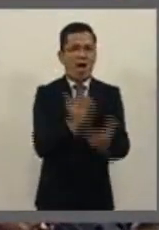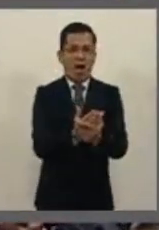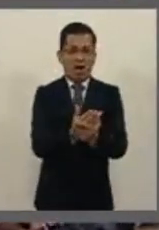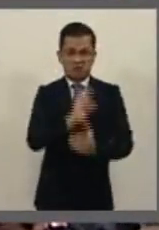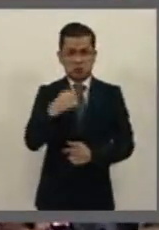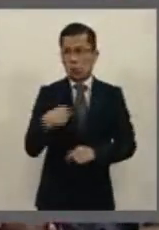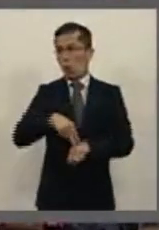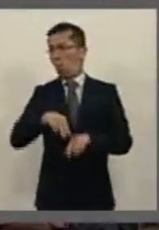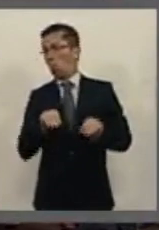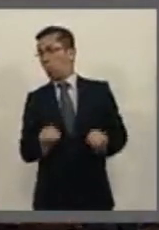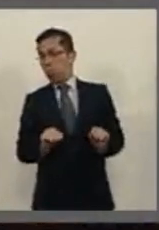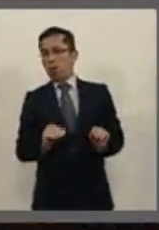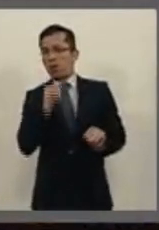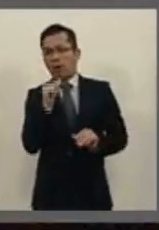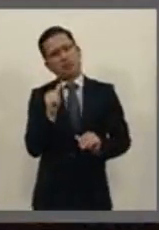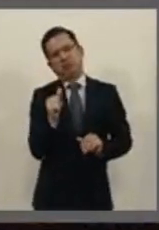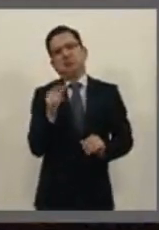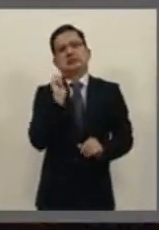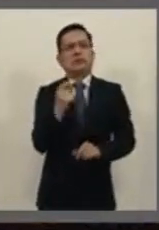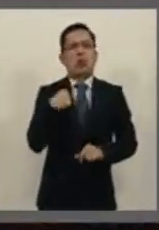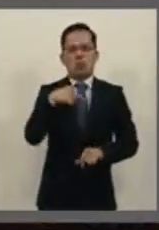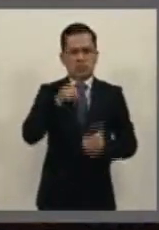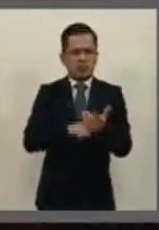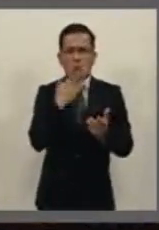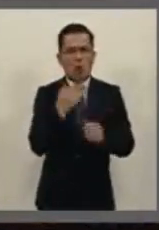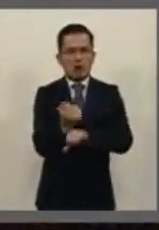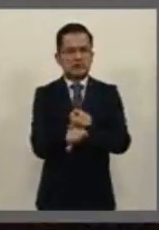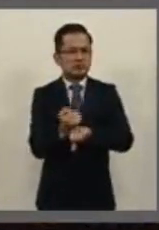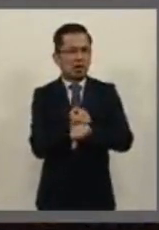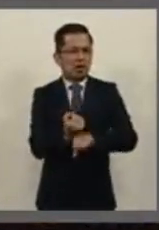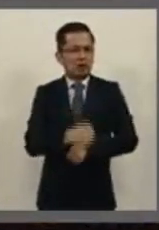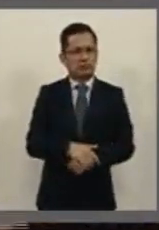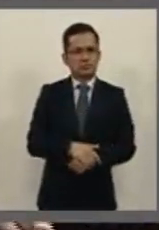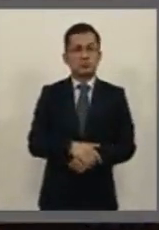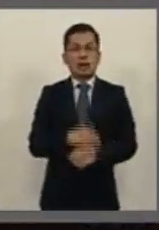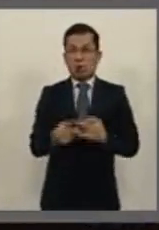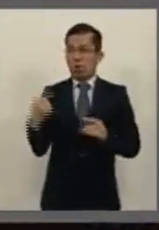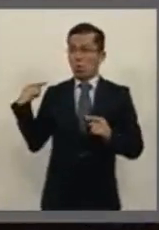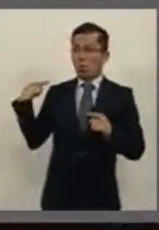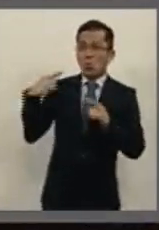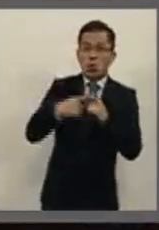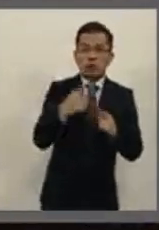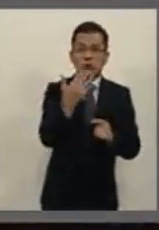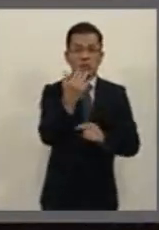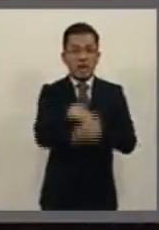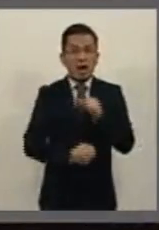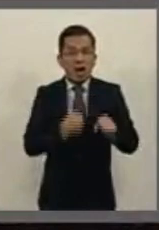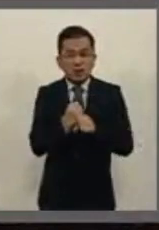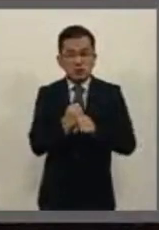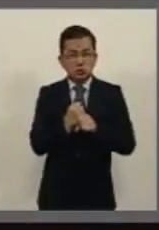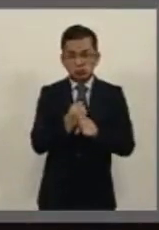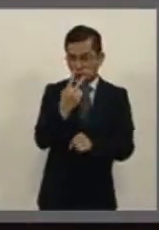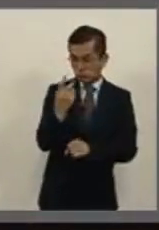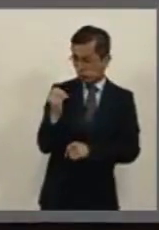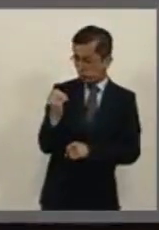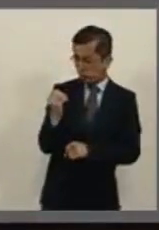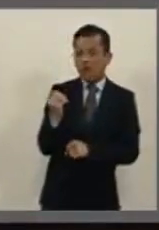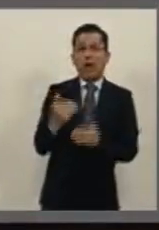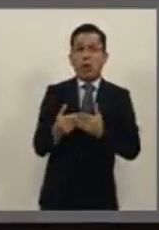país. A 50 años del crimen del 2 de octubre, se repite un crimen, si se permite, mucho más